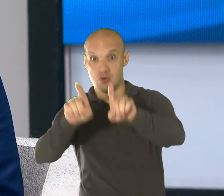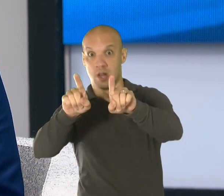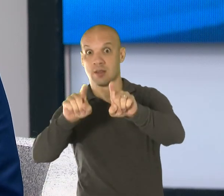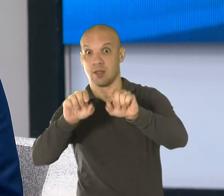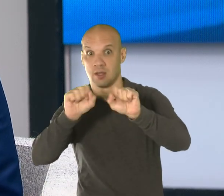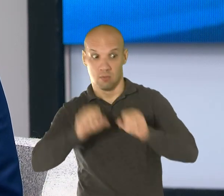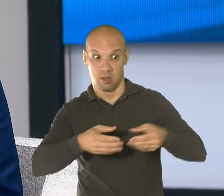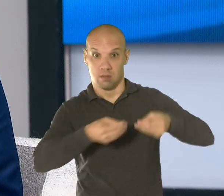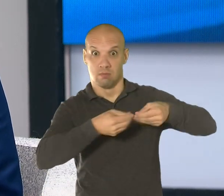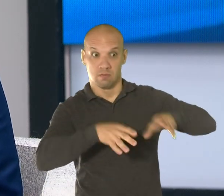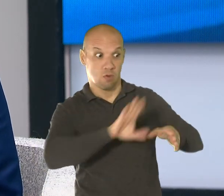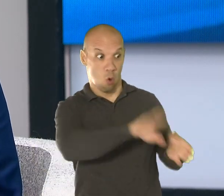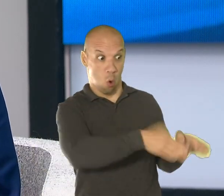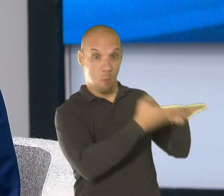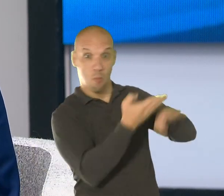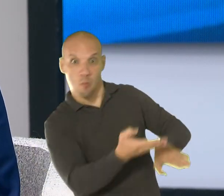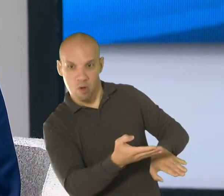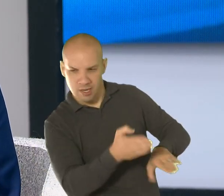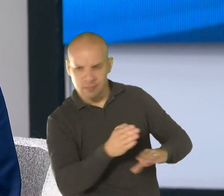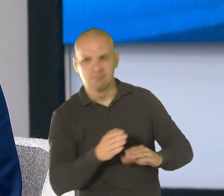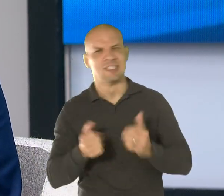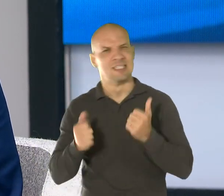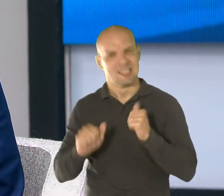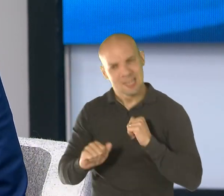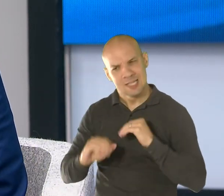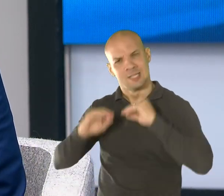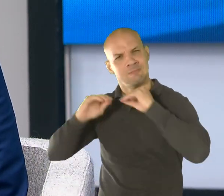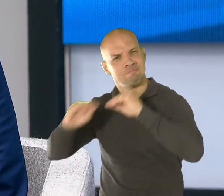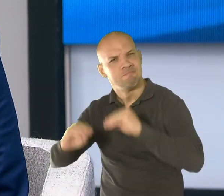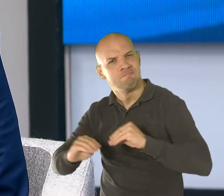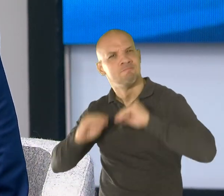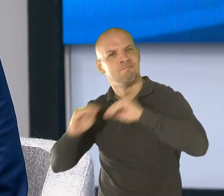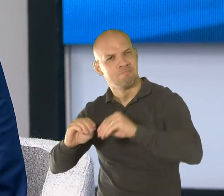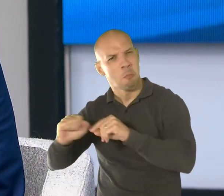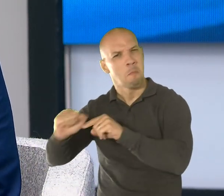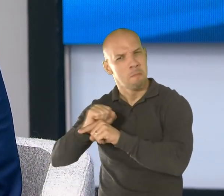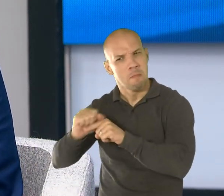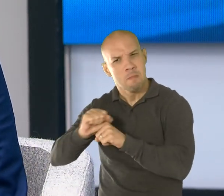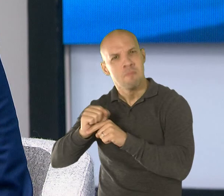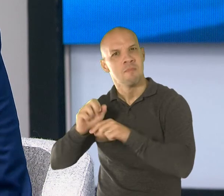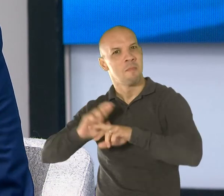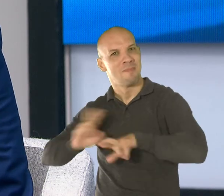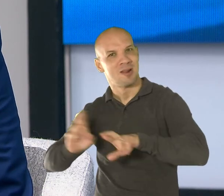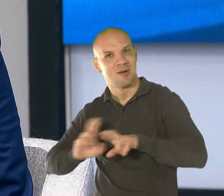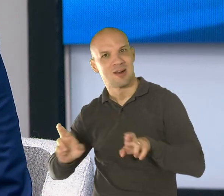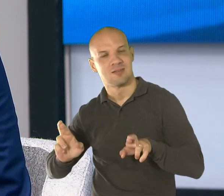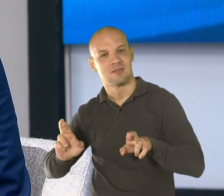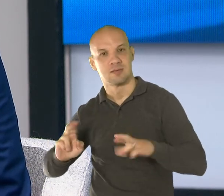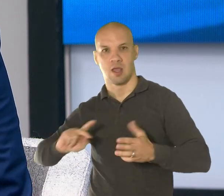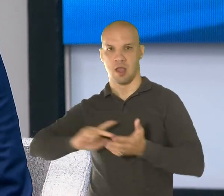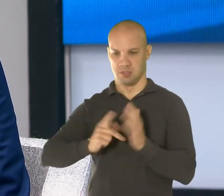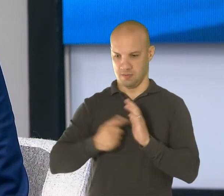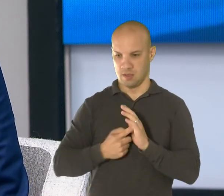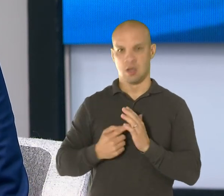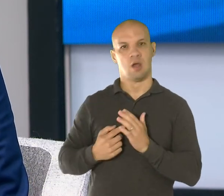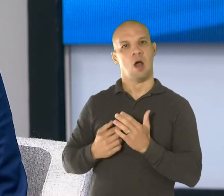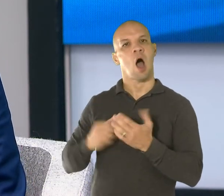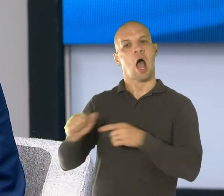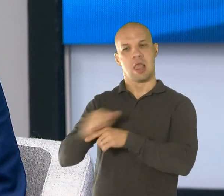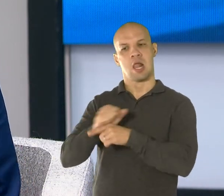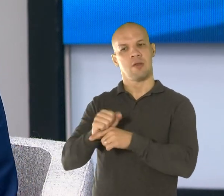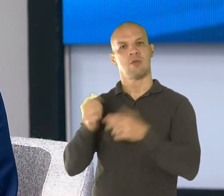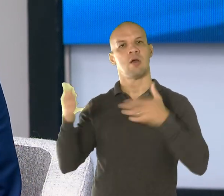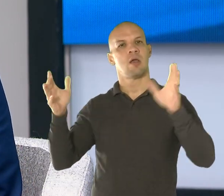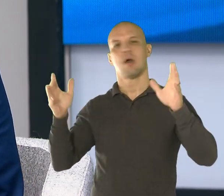esté el adulto mayor. Así que eso es lo que hace nuestro modelo uno particular, que no únicamente formar, sino es acompañar en